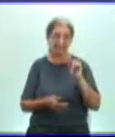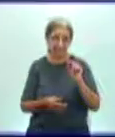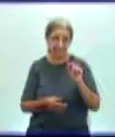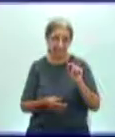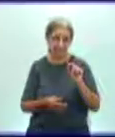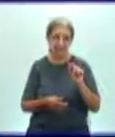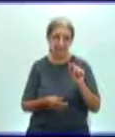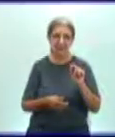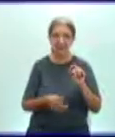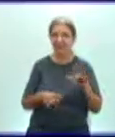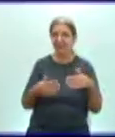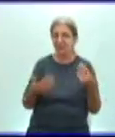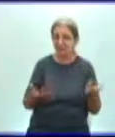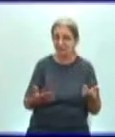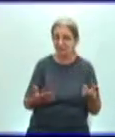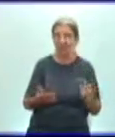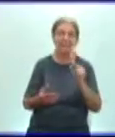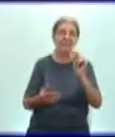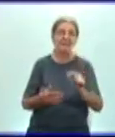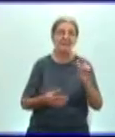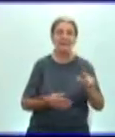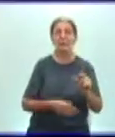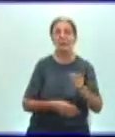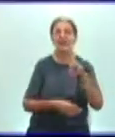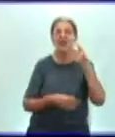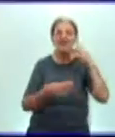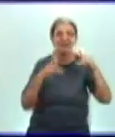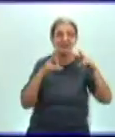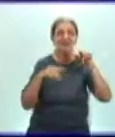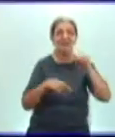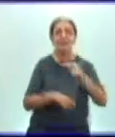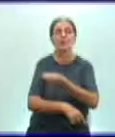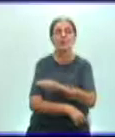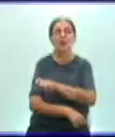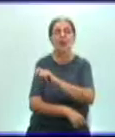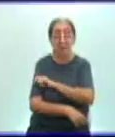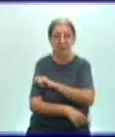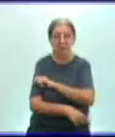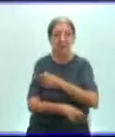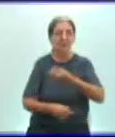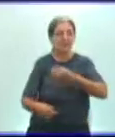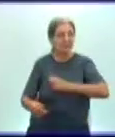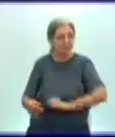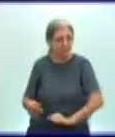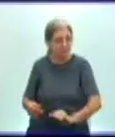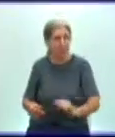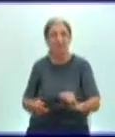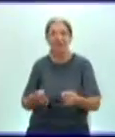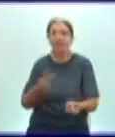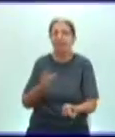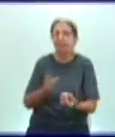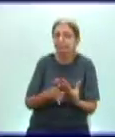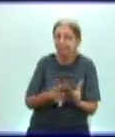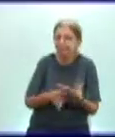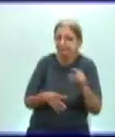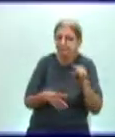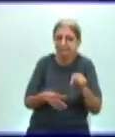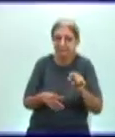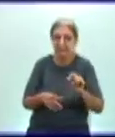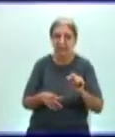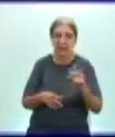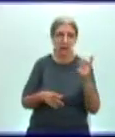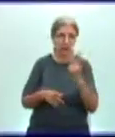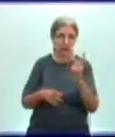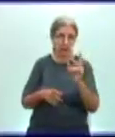son gentilicios. Estos adjetivos indican origen, nacionalidad y por tanto están los dos en